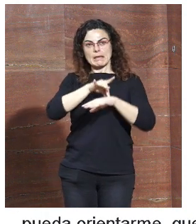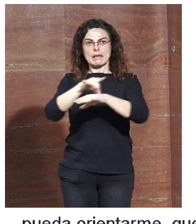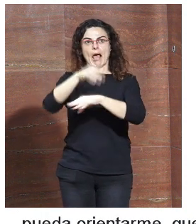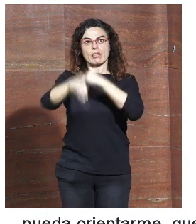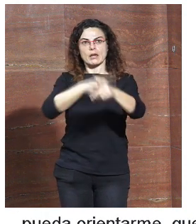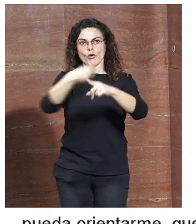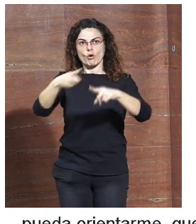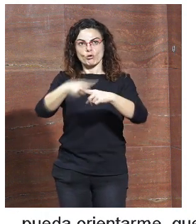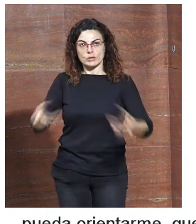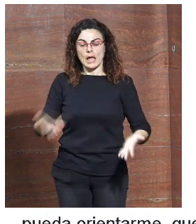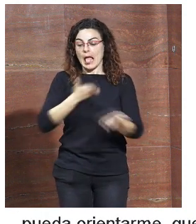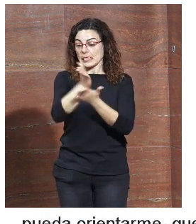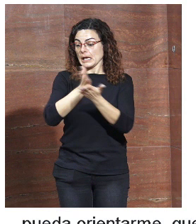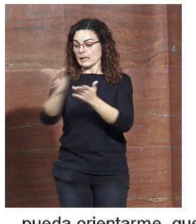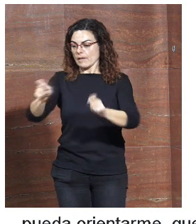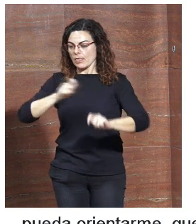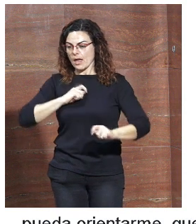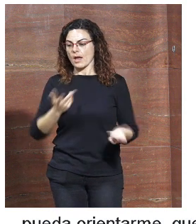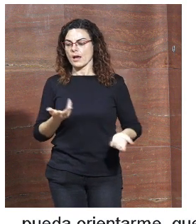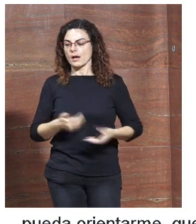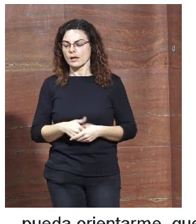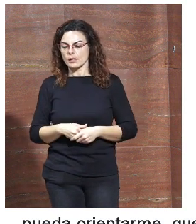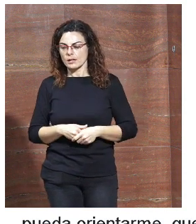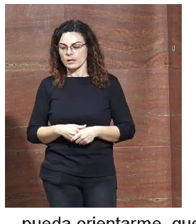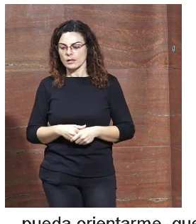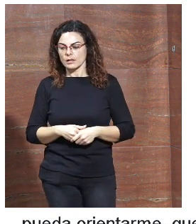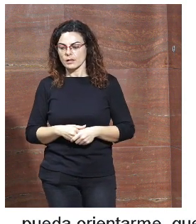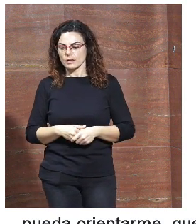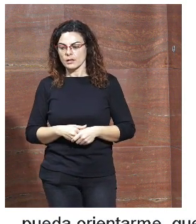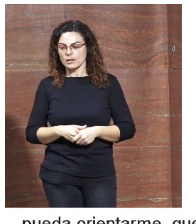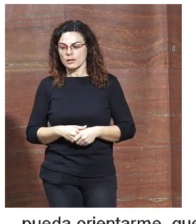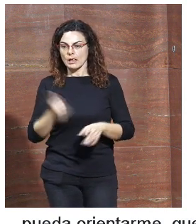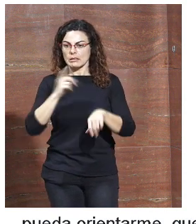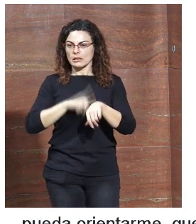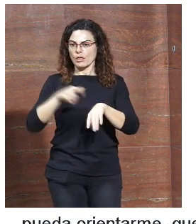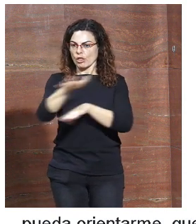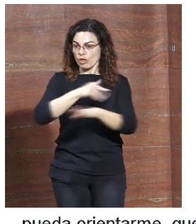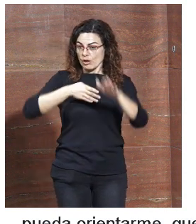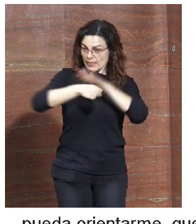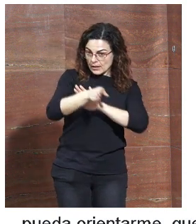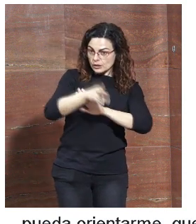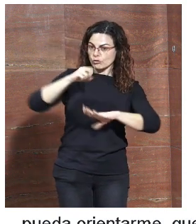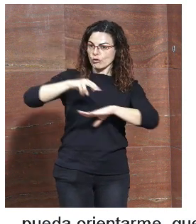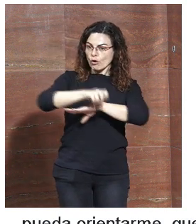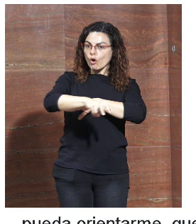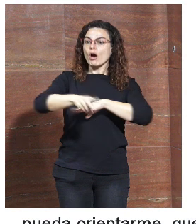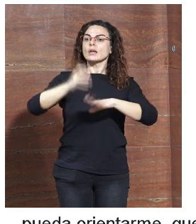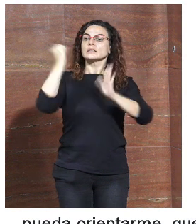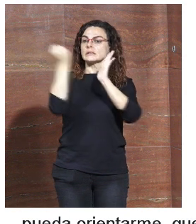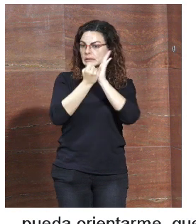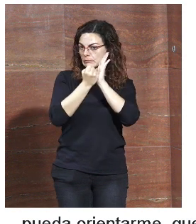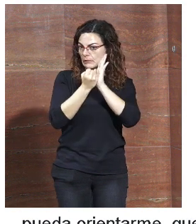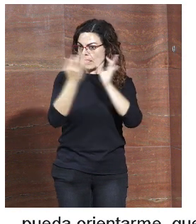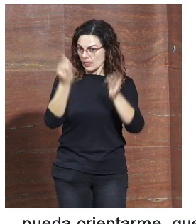escape, tratar muy especialmente los puntos de paso obligado. El acceso a un ascensor urbano puede ser